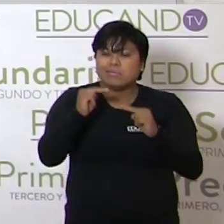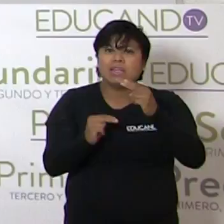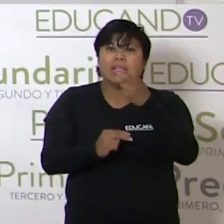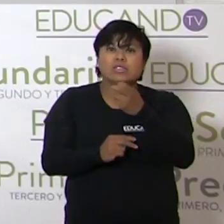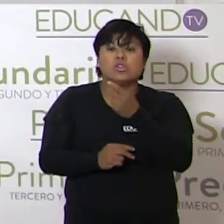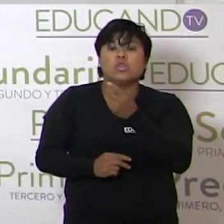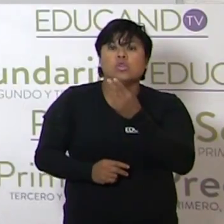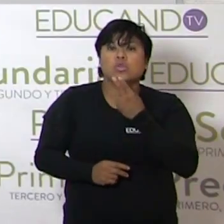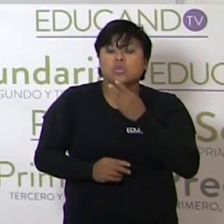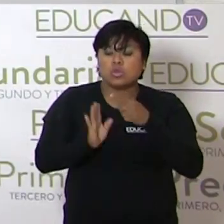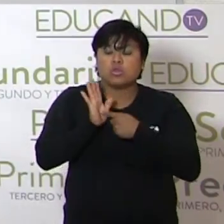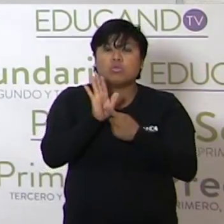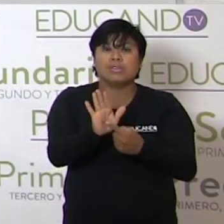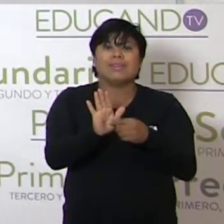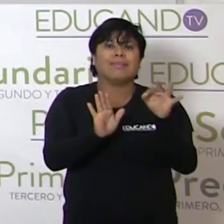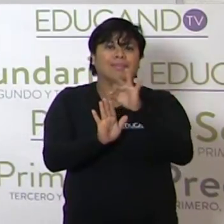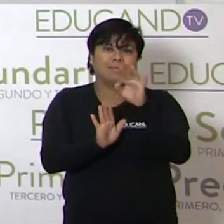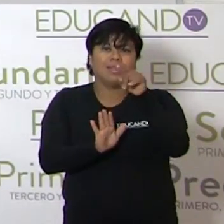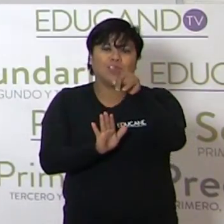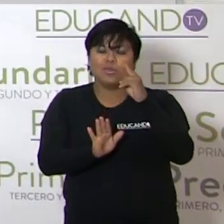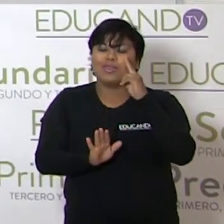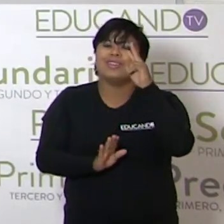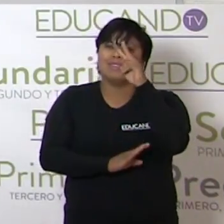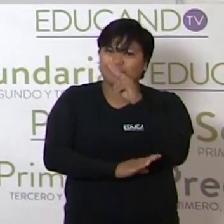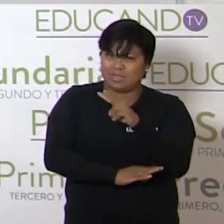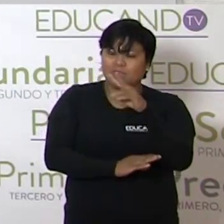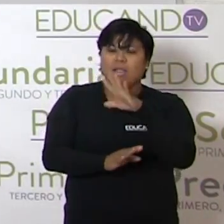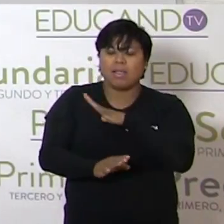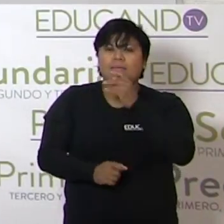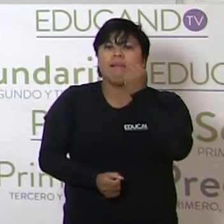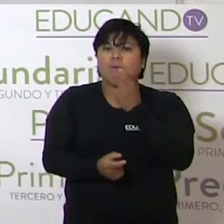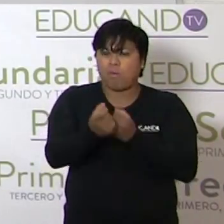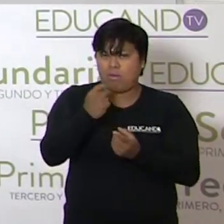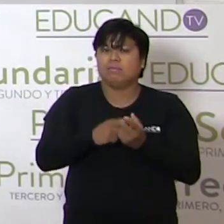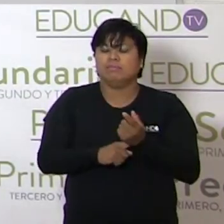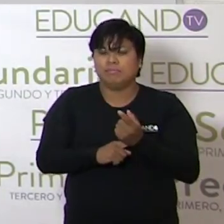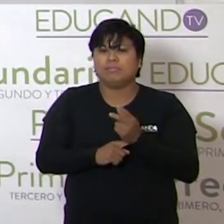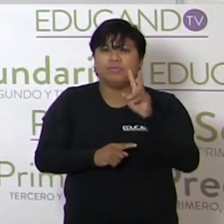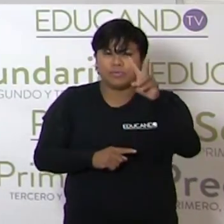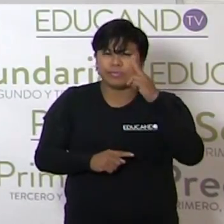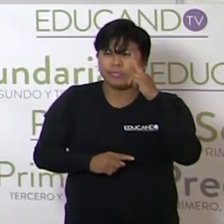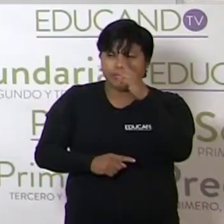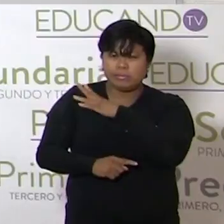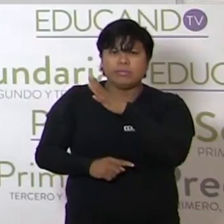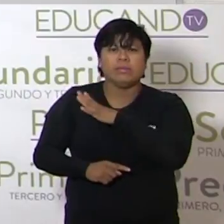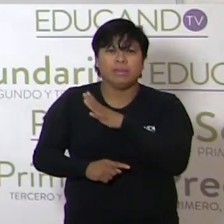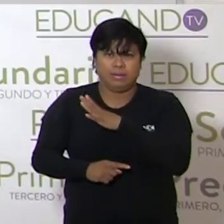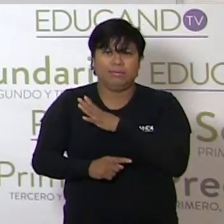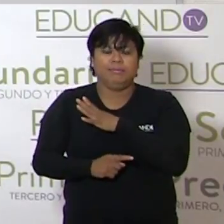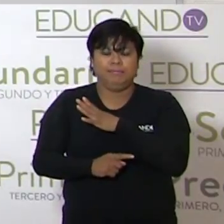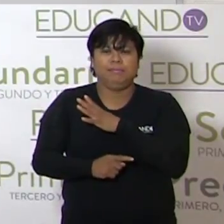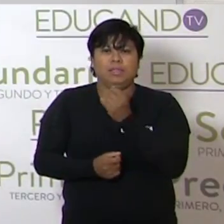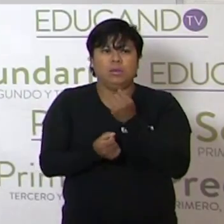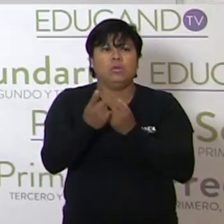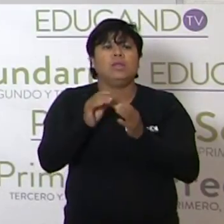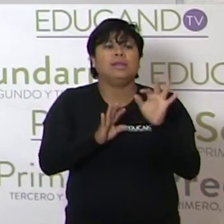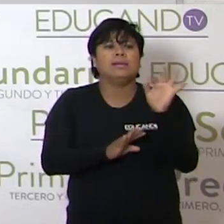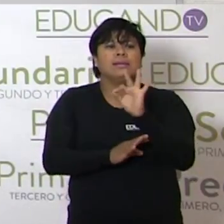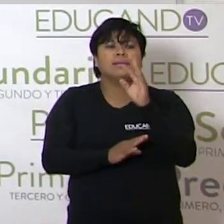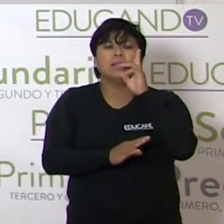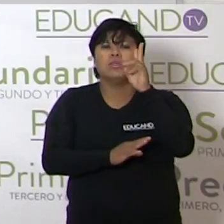estas aplicaciones y seguramente te habrás dado cuenta en algunas de ellas. Fíjate que aquí tengo una pantalla que seguramente